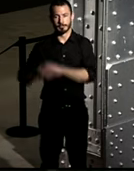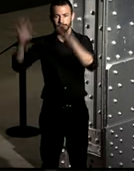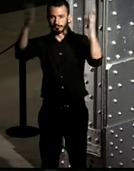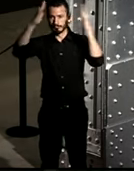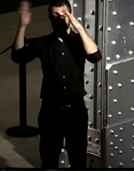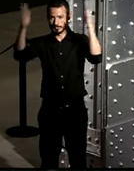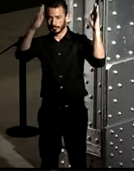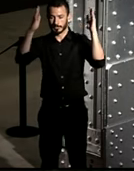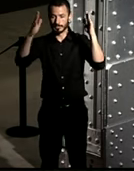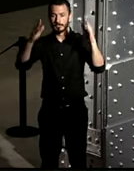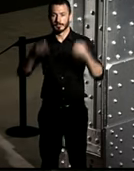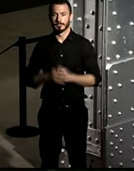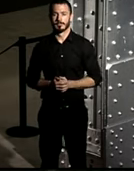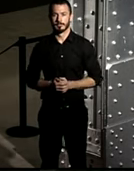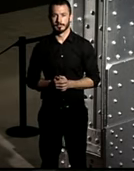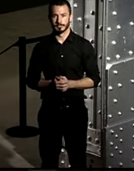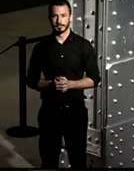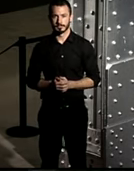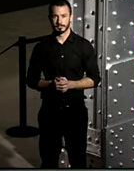Tus series y punto. Enhorabuena.